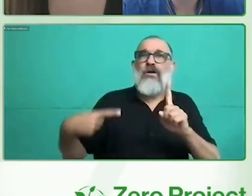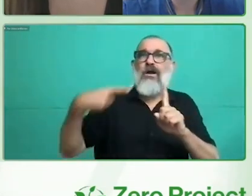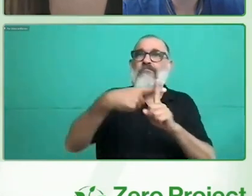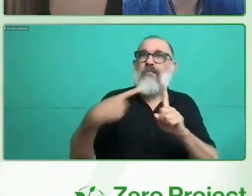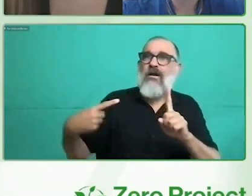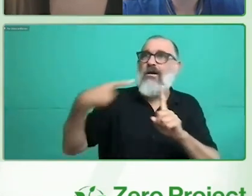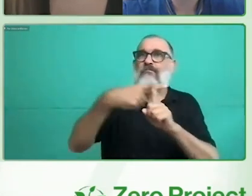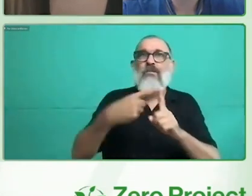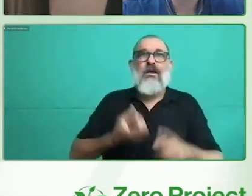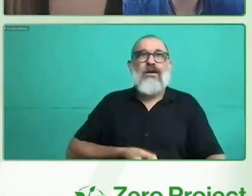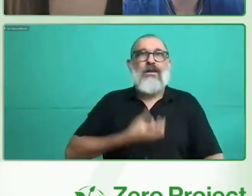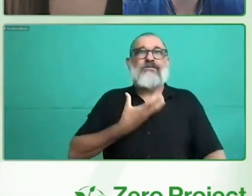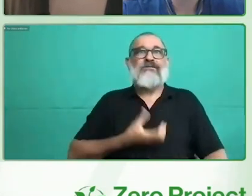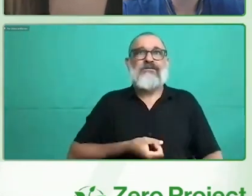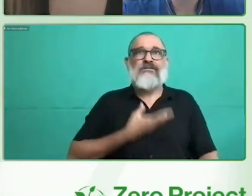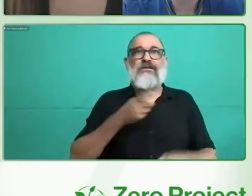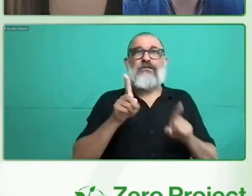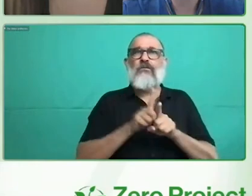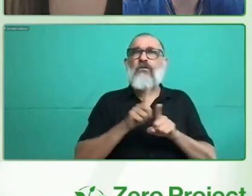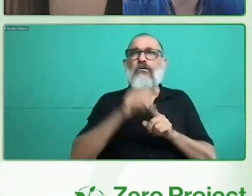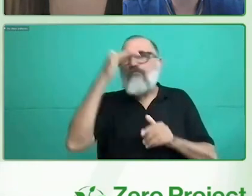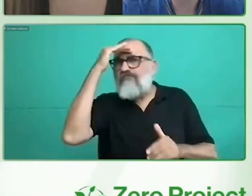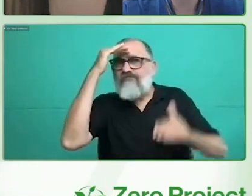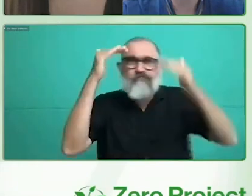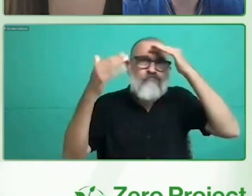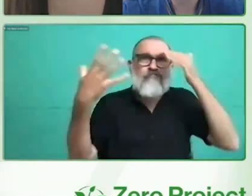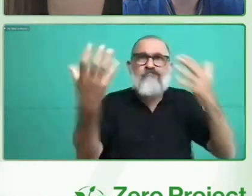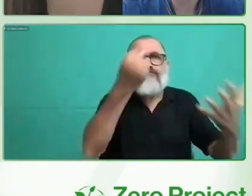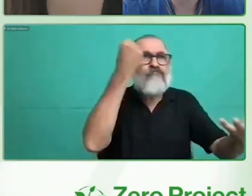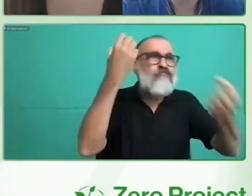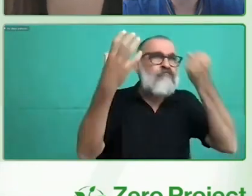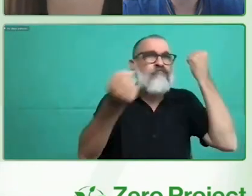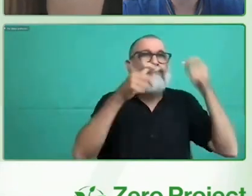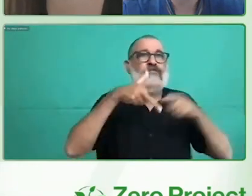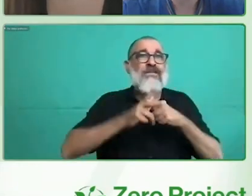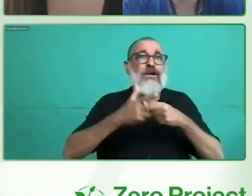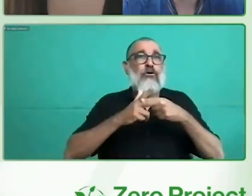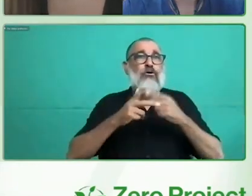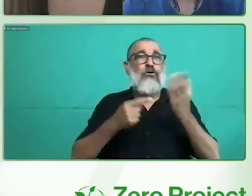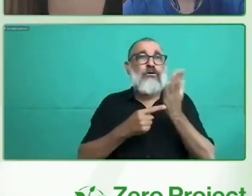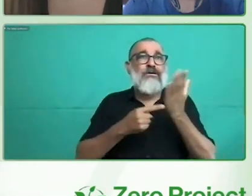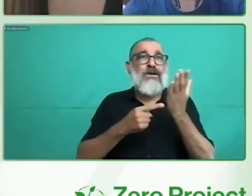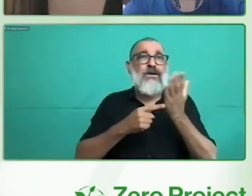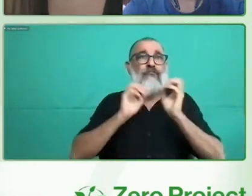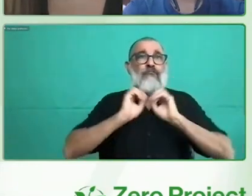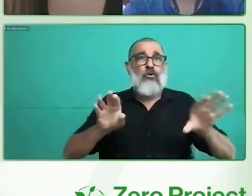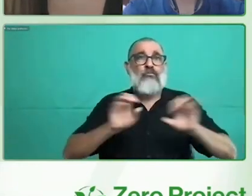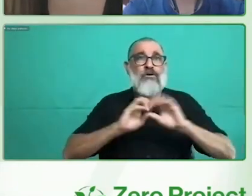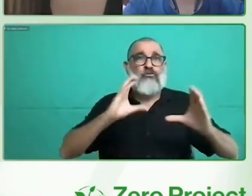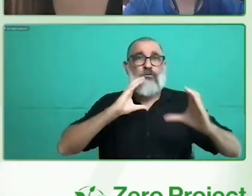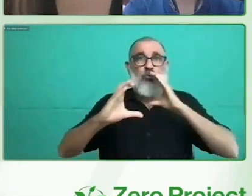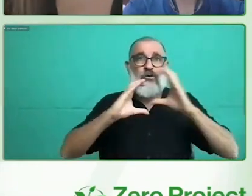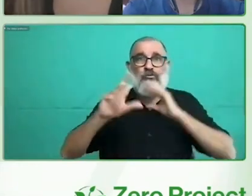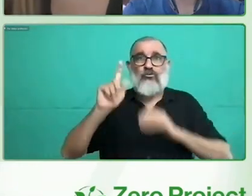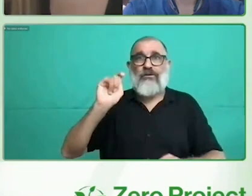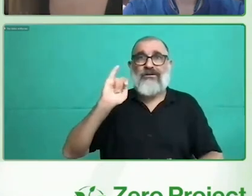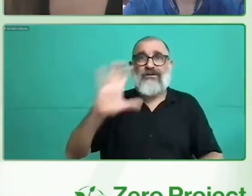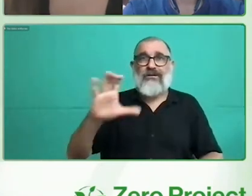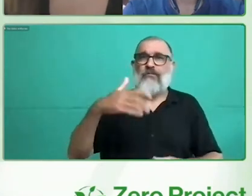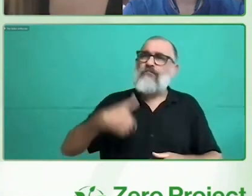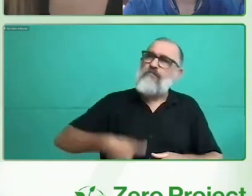más inclusivas, pero enfocándonos en las fortalezas que están consideradas dentro de los aspectos de una